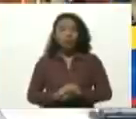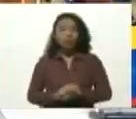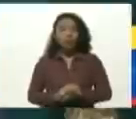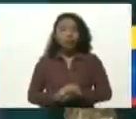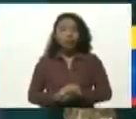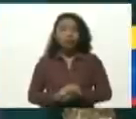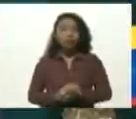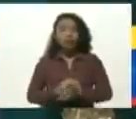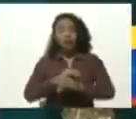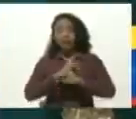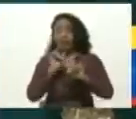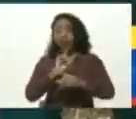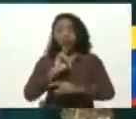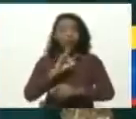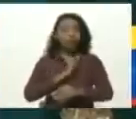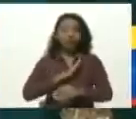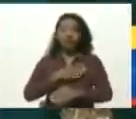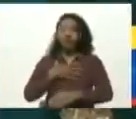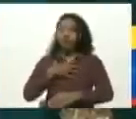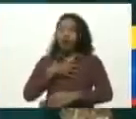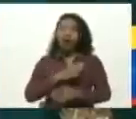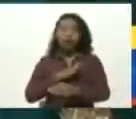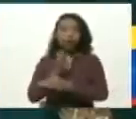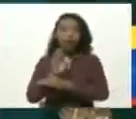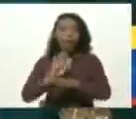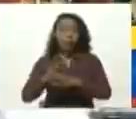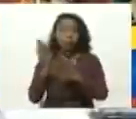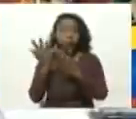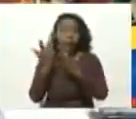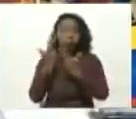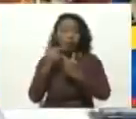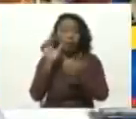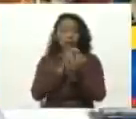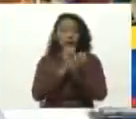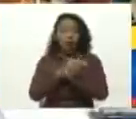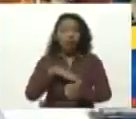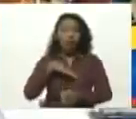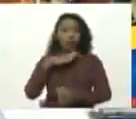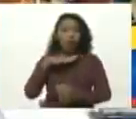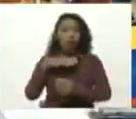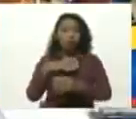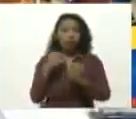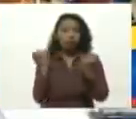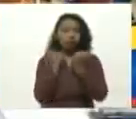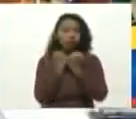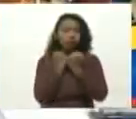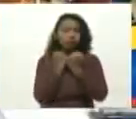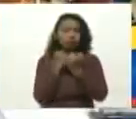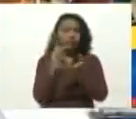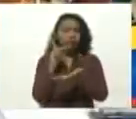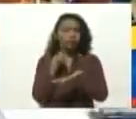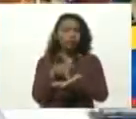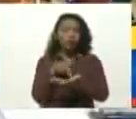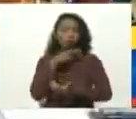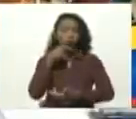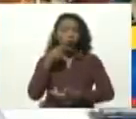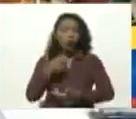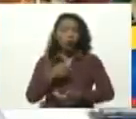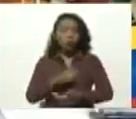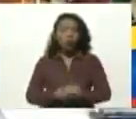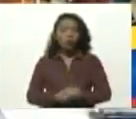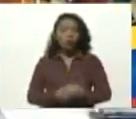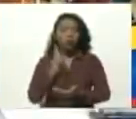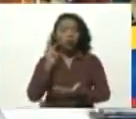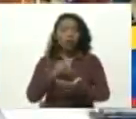bueno, al final no fuimos. Pero sí nos contaron, Margarita estaba full. Y además están llegando los rusos. Llegaron